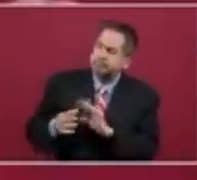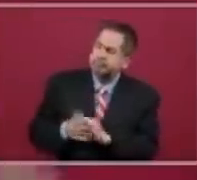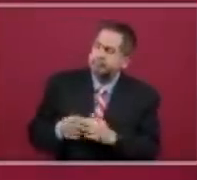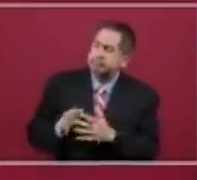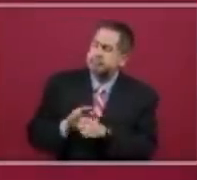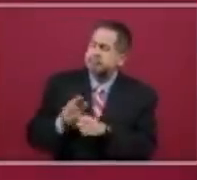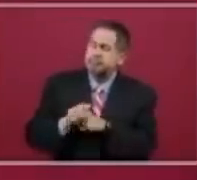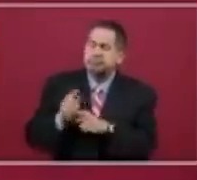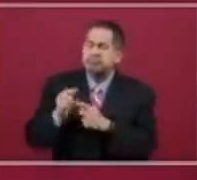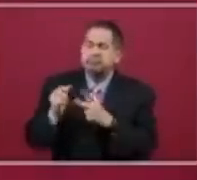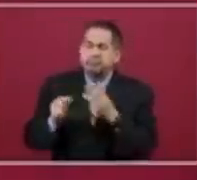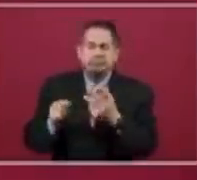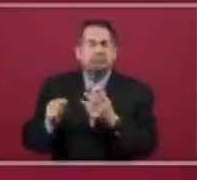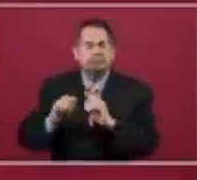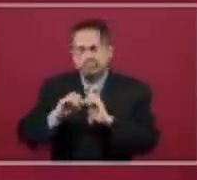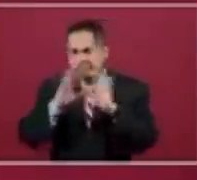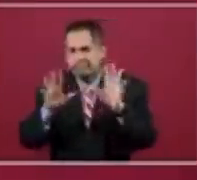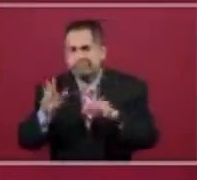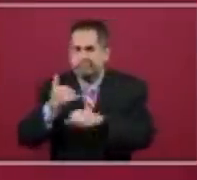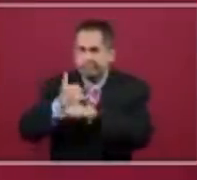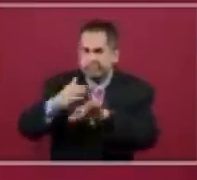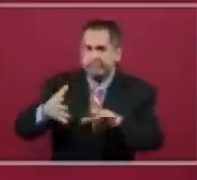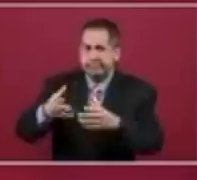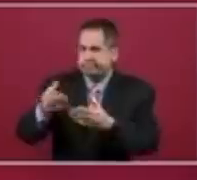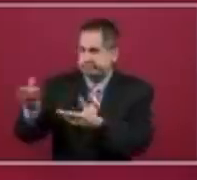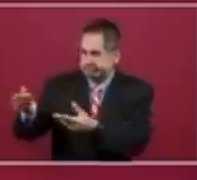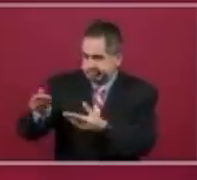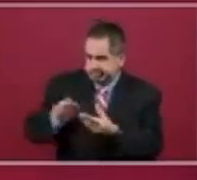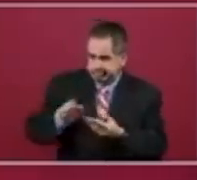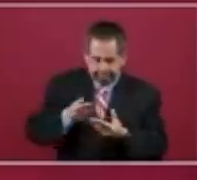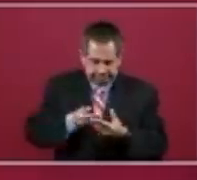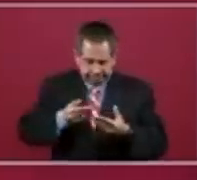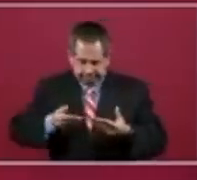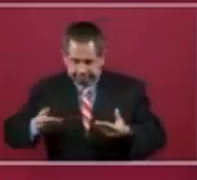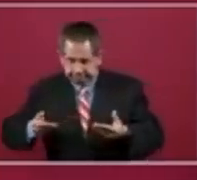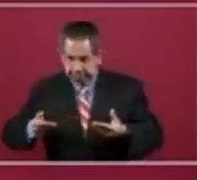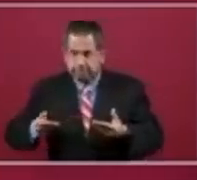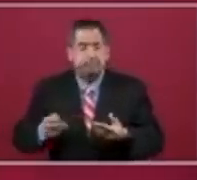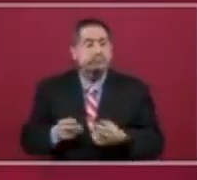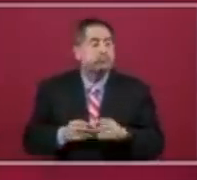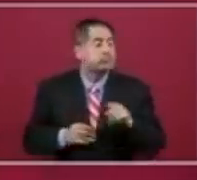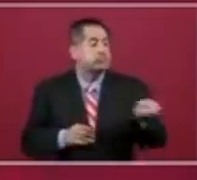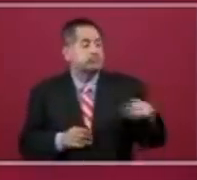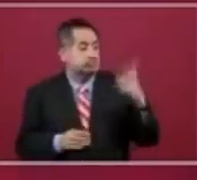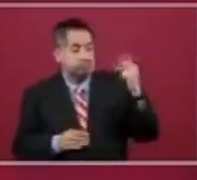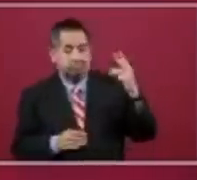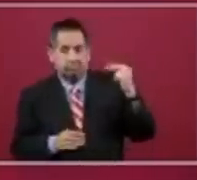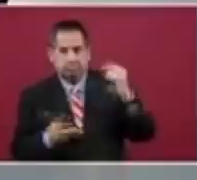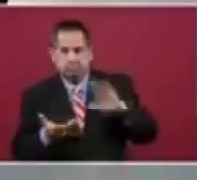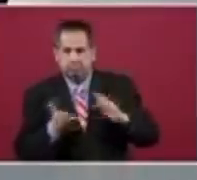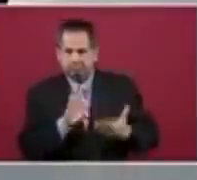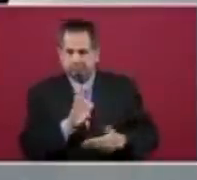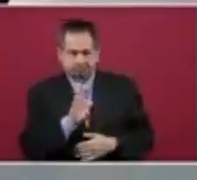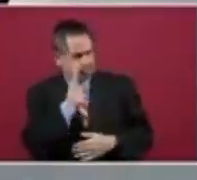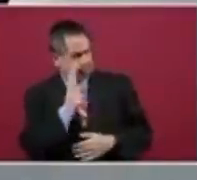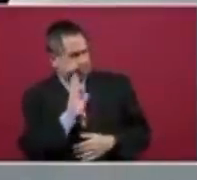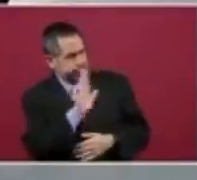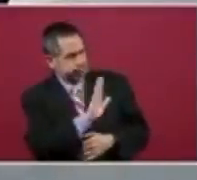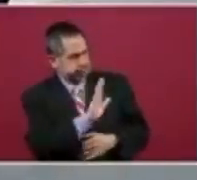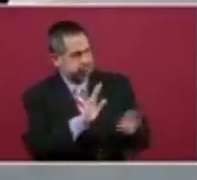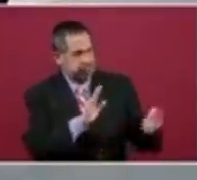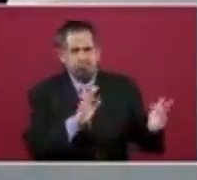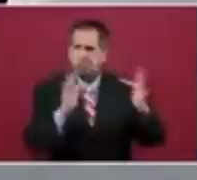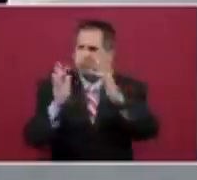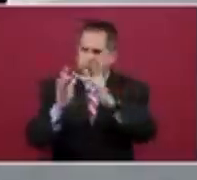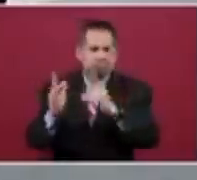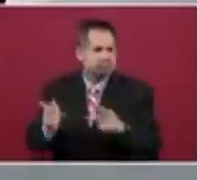todos los informes, que los que están en contra puedan también recurrir